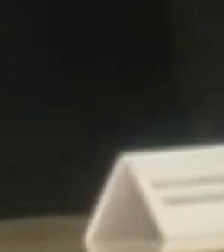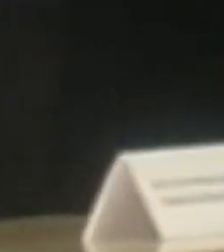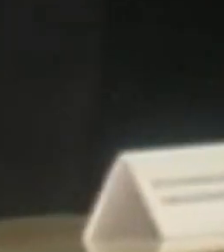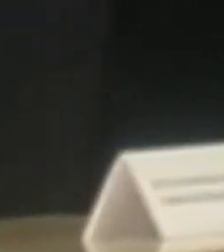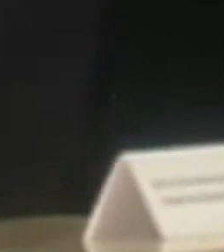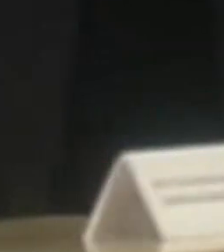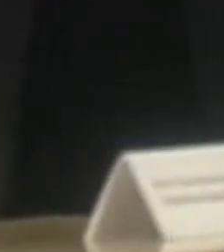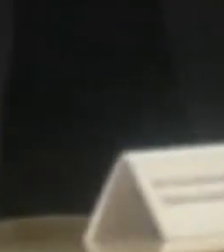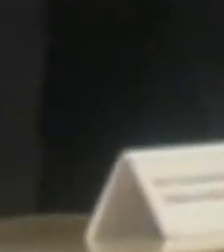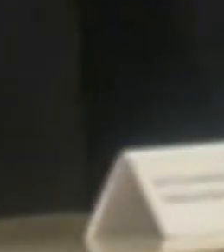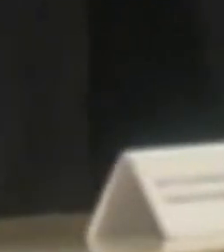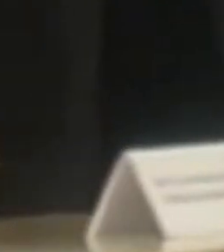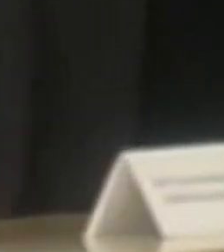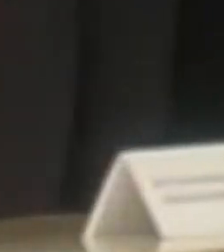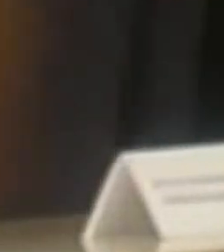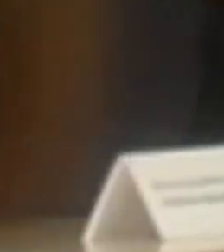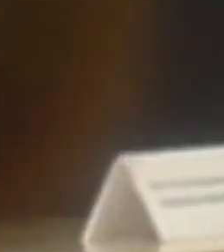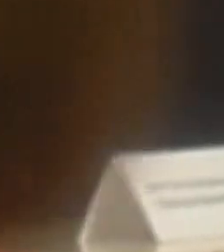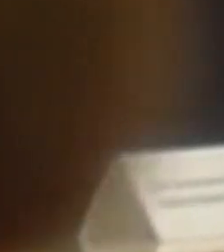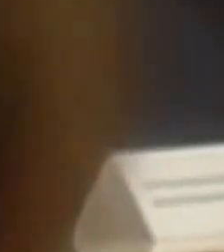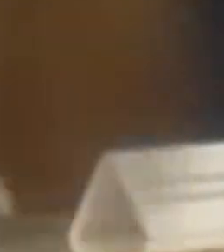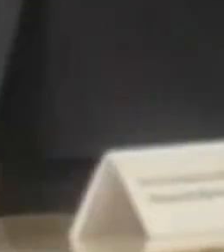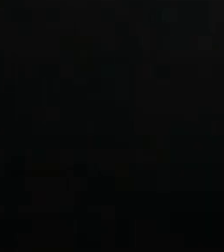diríjanse a la Plaza de la Constitución, donde se le indicará el lugar